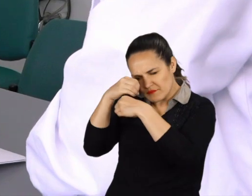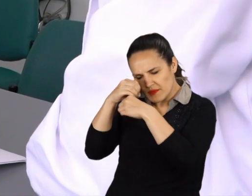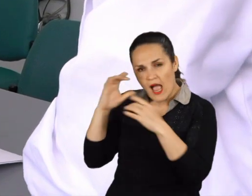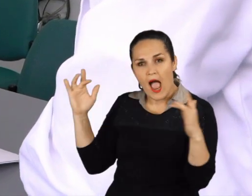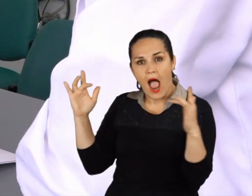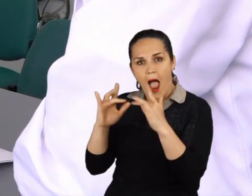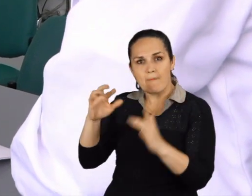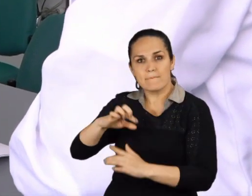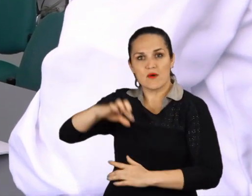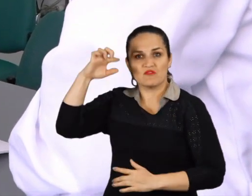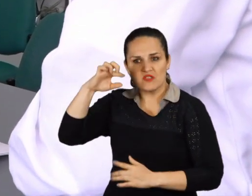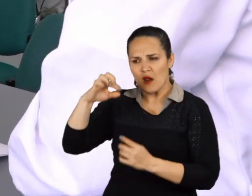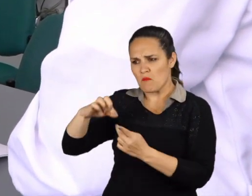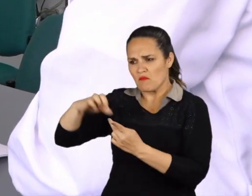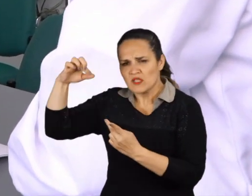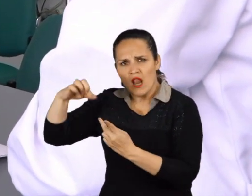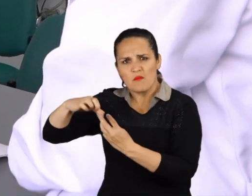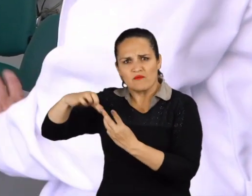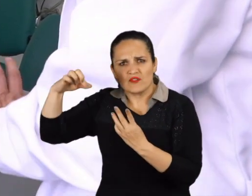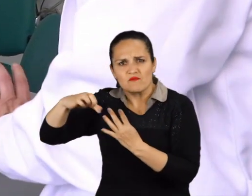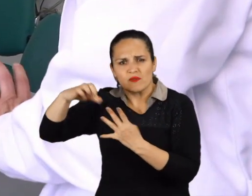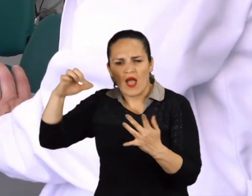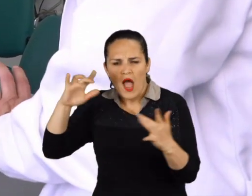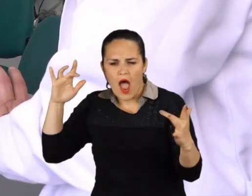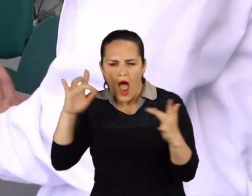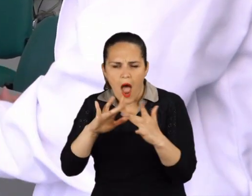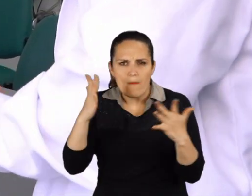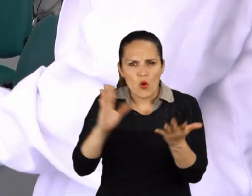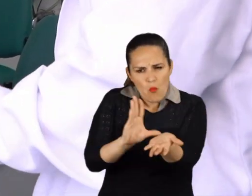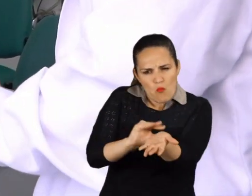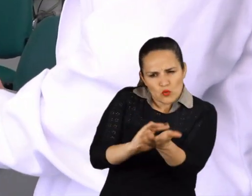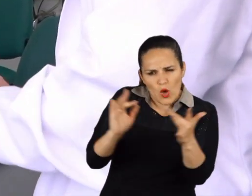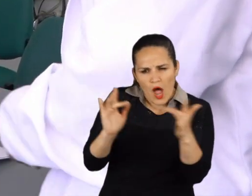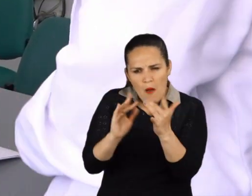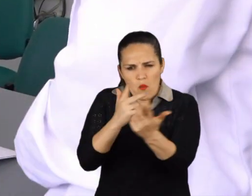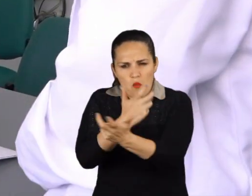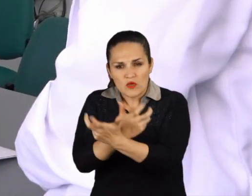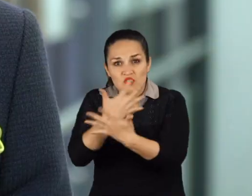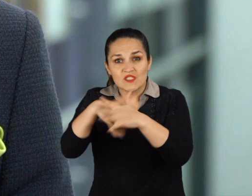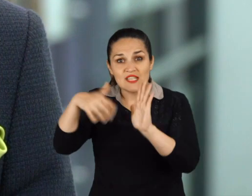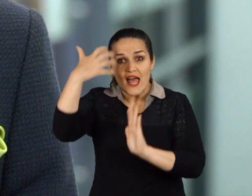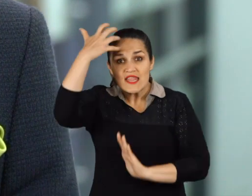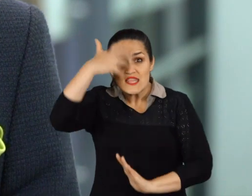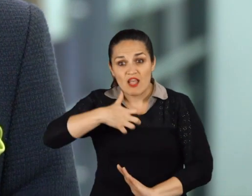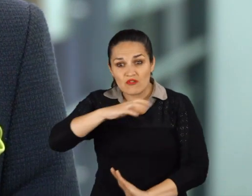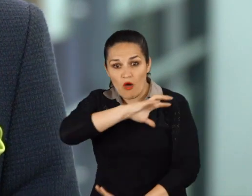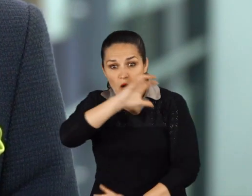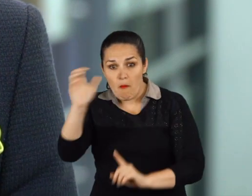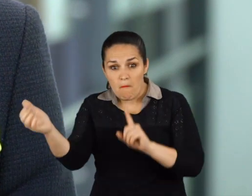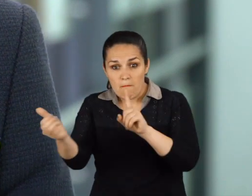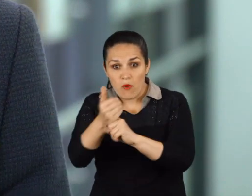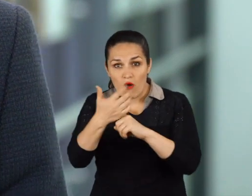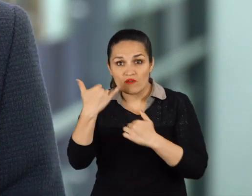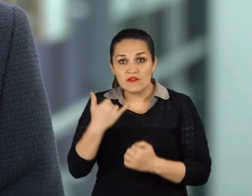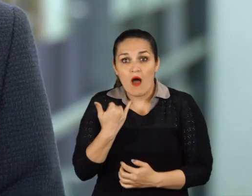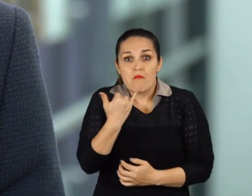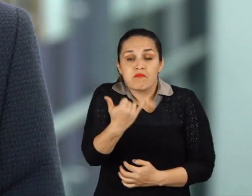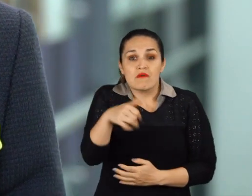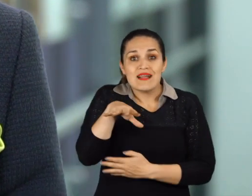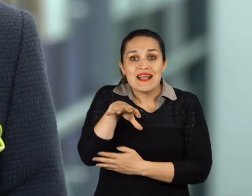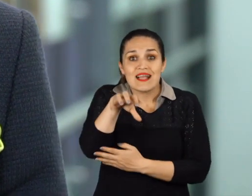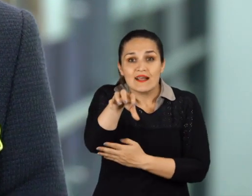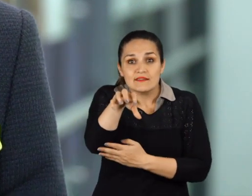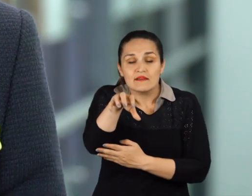suficiente experiencia en lesiones tumorales musculoesqueléticas para llevar un diagnóstico adecuado. Y una vez se hace este diagnóstico, se va a